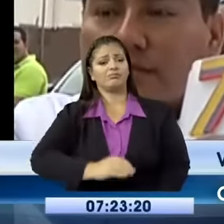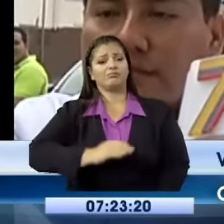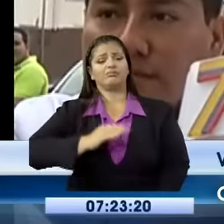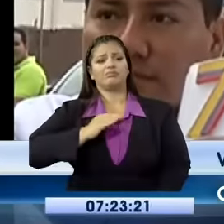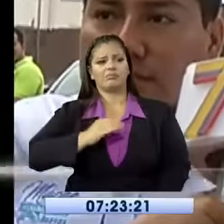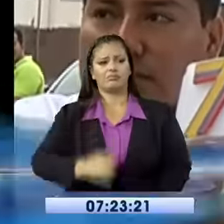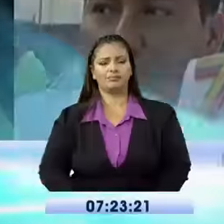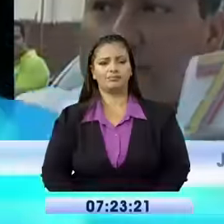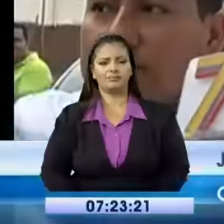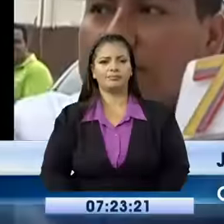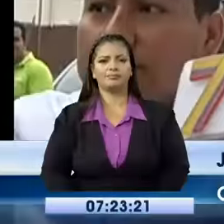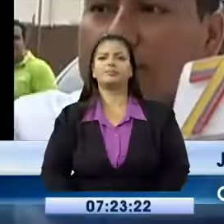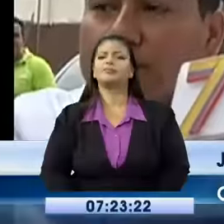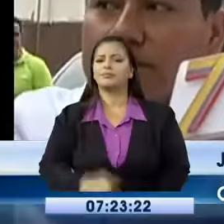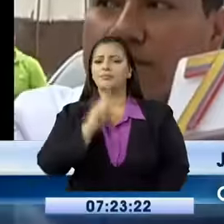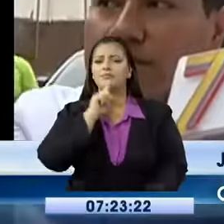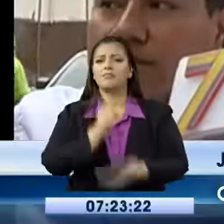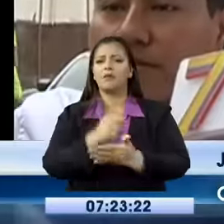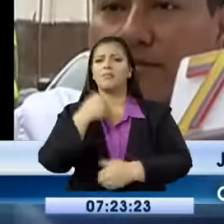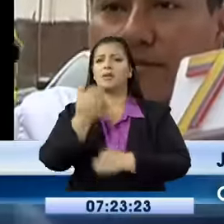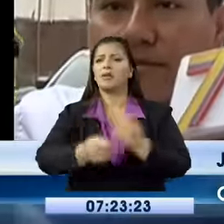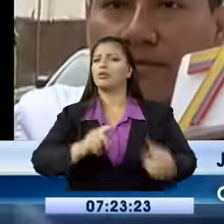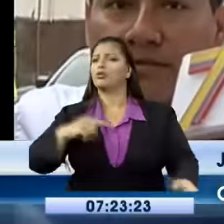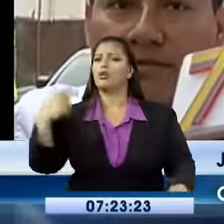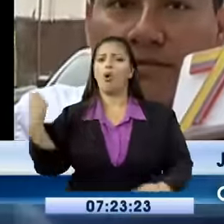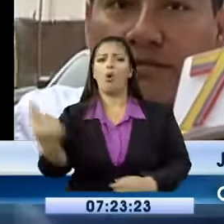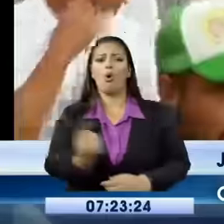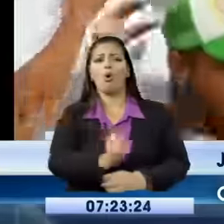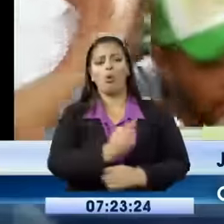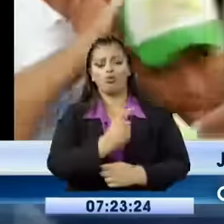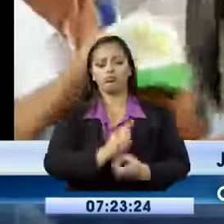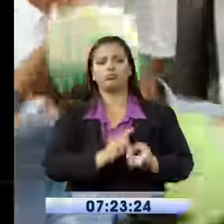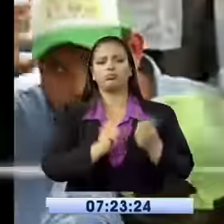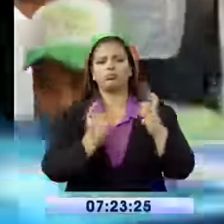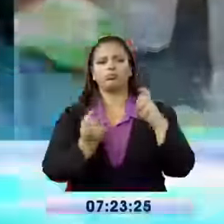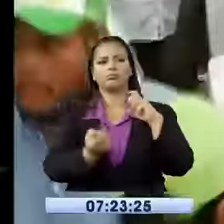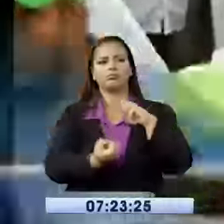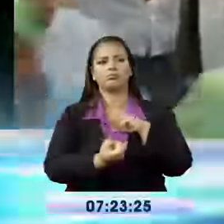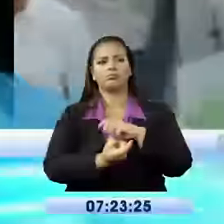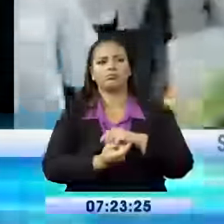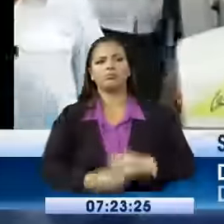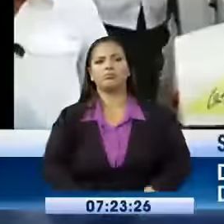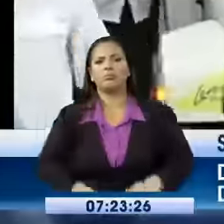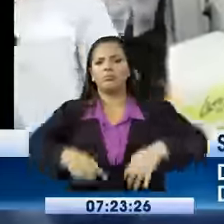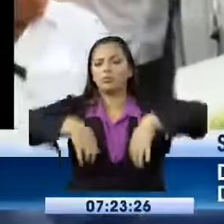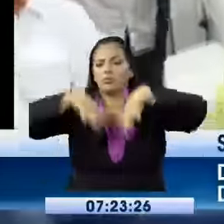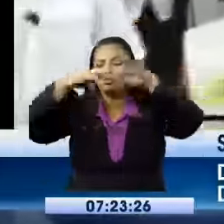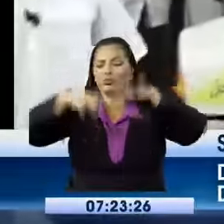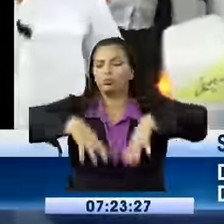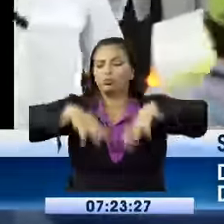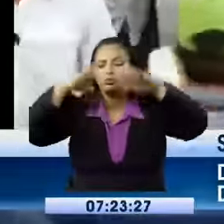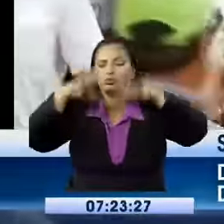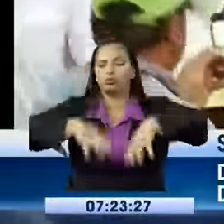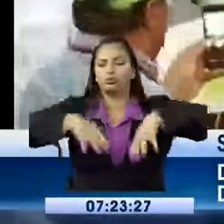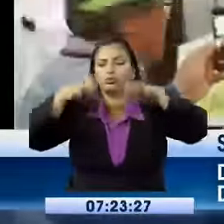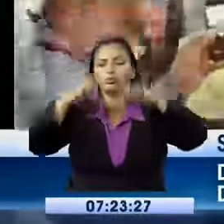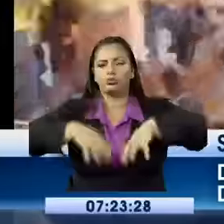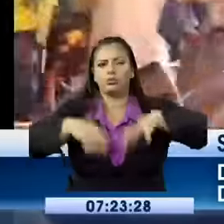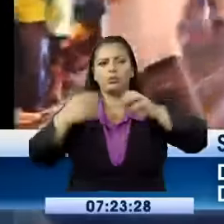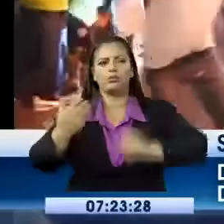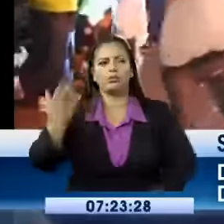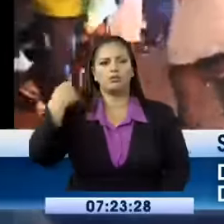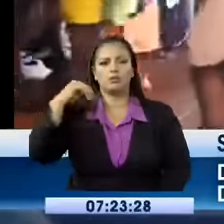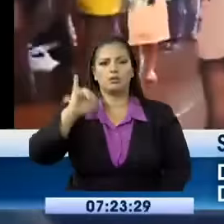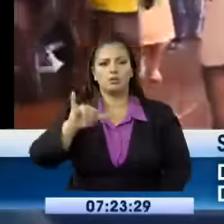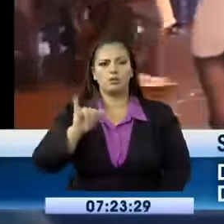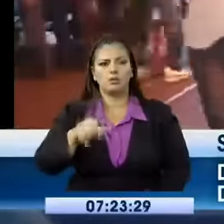apostando porque ese cambio verdadero continúe y el futuro no se detenga la pertin lluvia que bañó al puerto principal la tarde del sábado